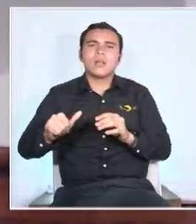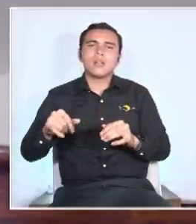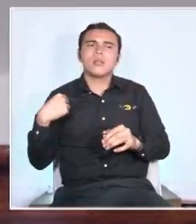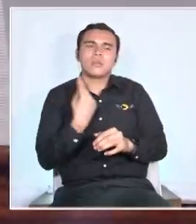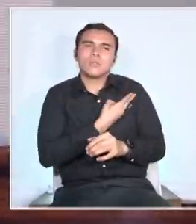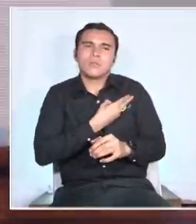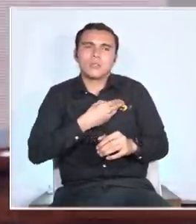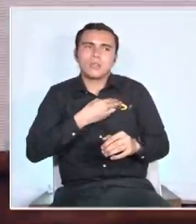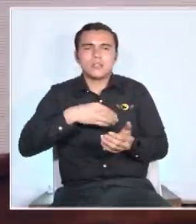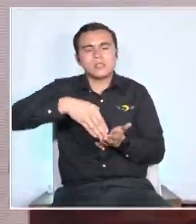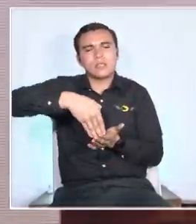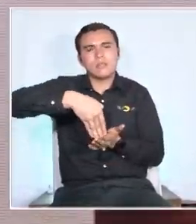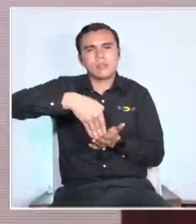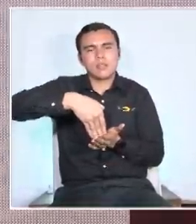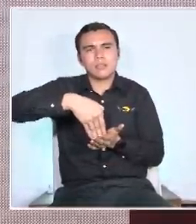nuestras debilidades.